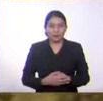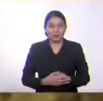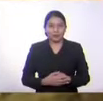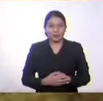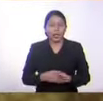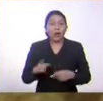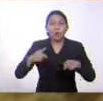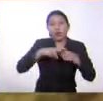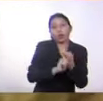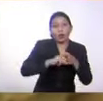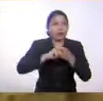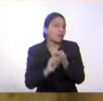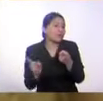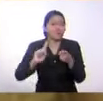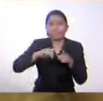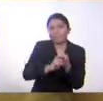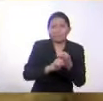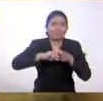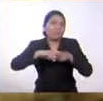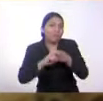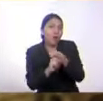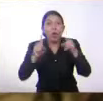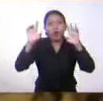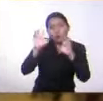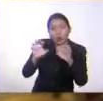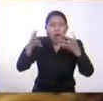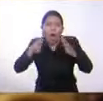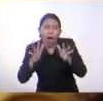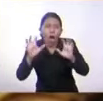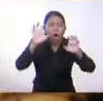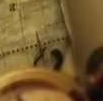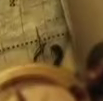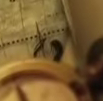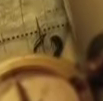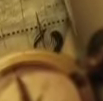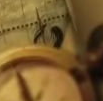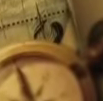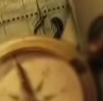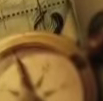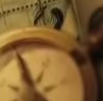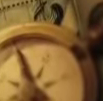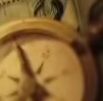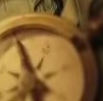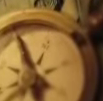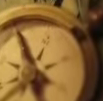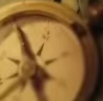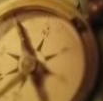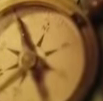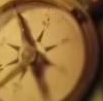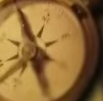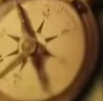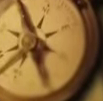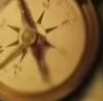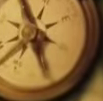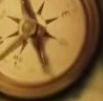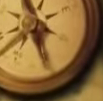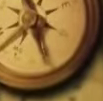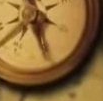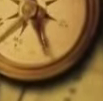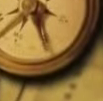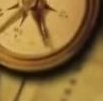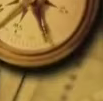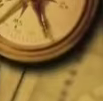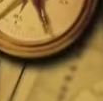Es un mono que no es un mono y parece un oso, pero no es oso. ¡Qué misterioso! ¡Qué misterioso! ¡Es tan curioso! ¡Es